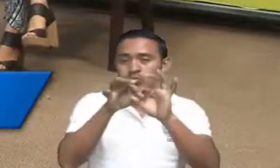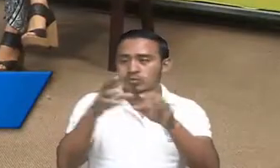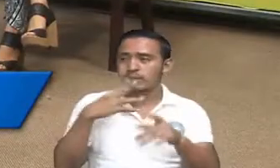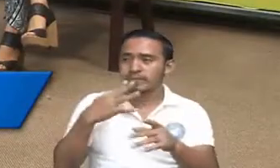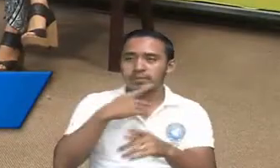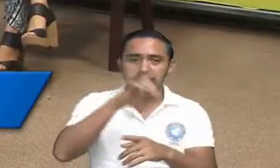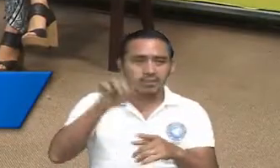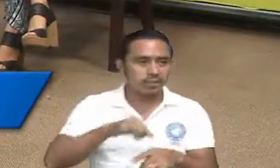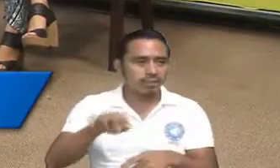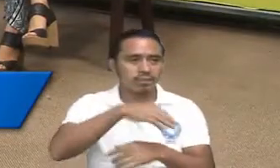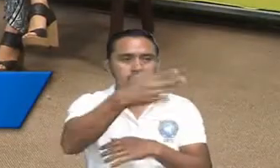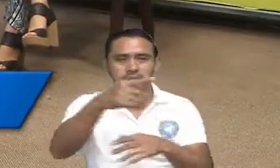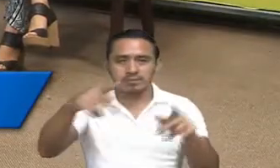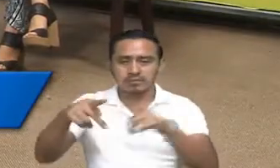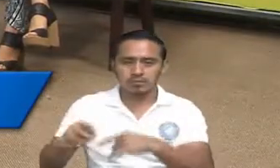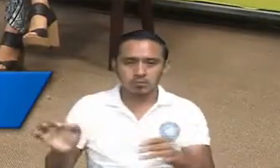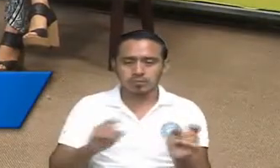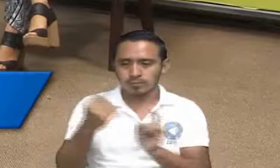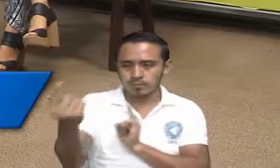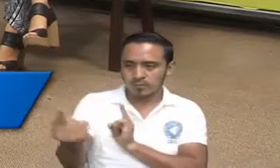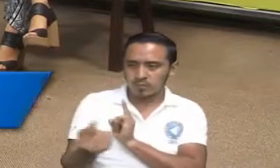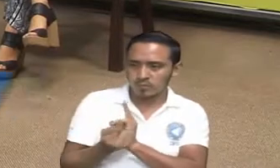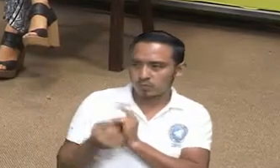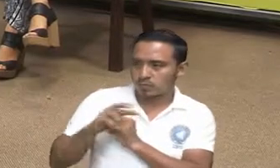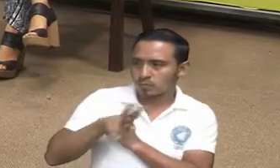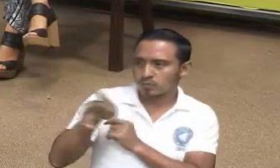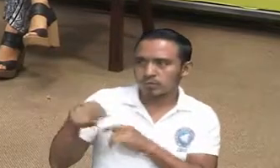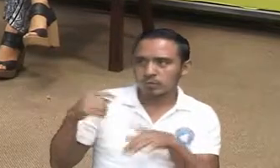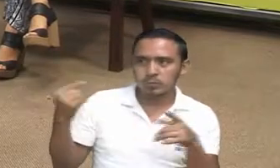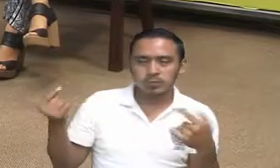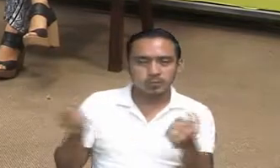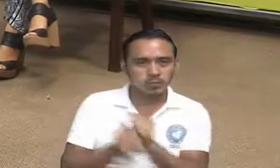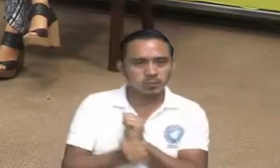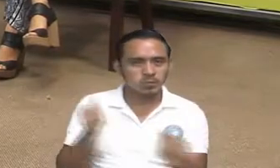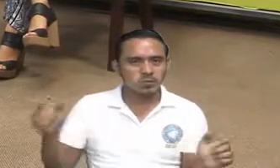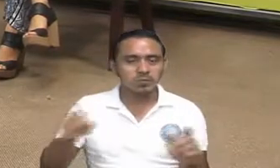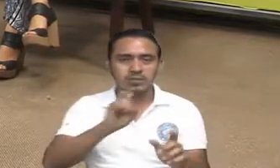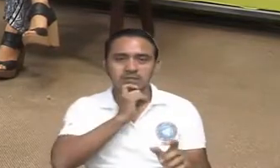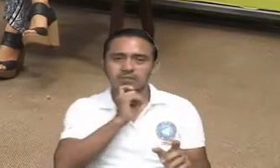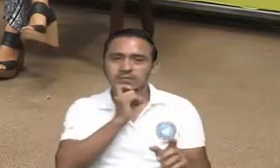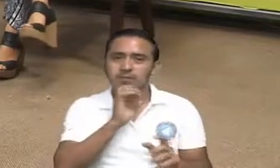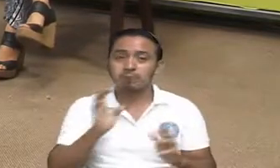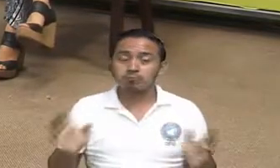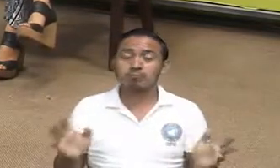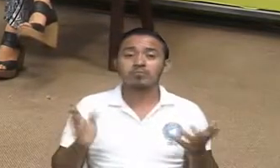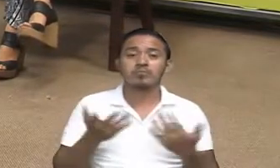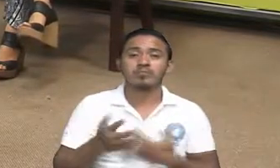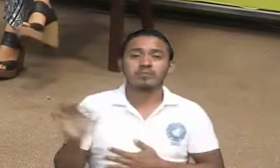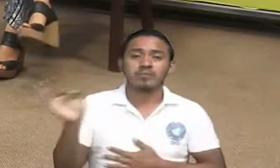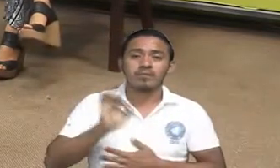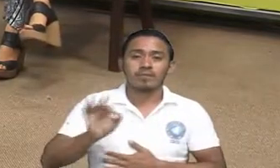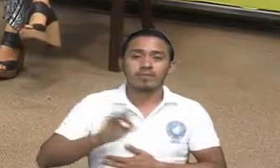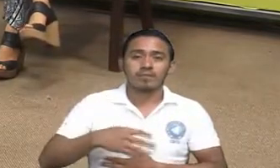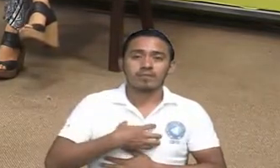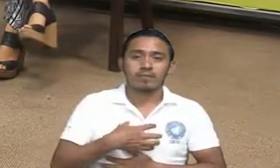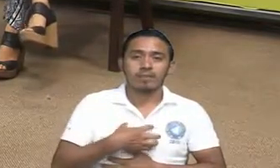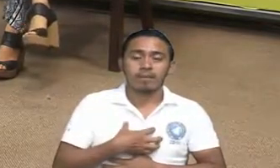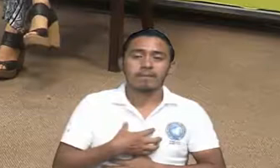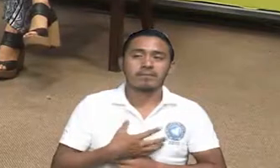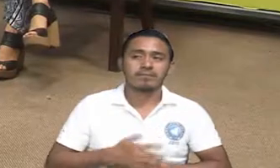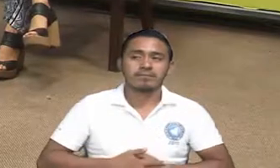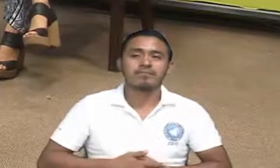platique con nadie más. Y si a otra persona se acerca, lo veo como una amenaza. Ese es otro tipo de celos que se da propiamente según la